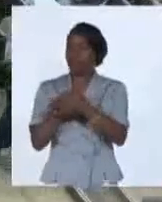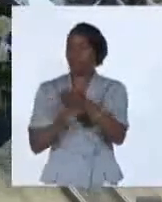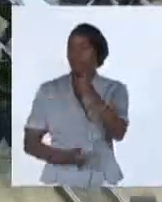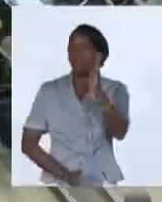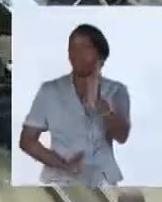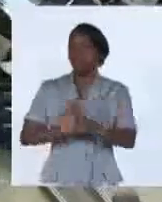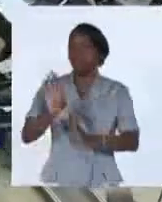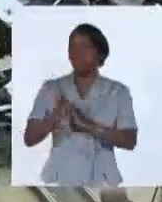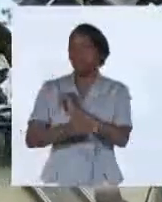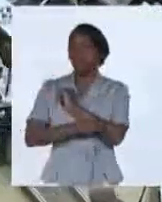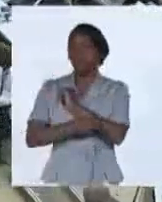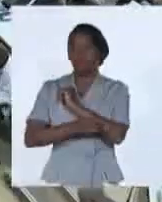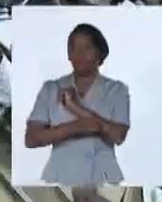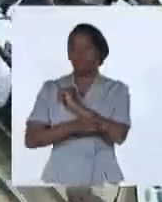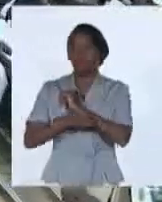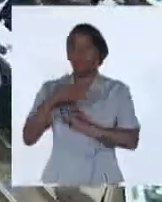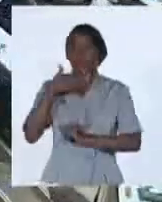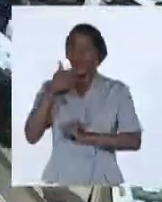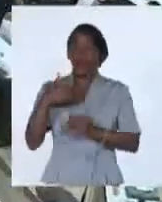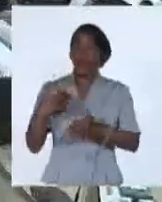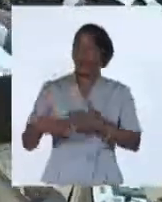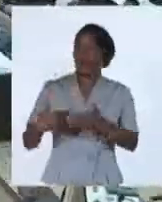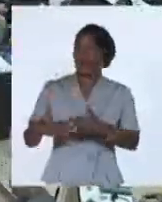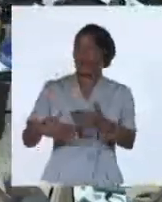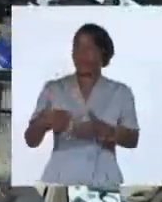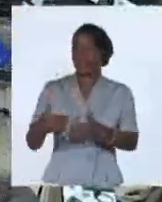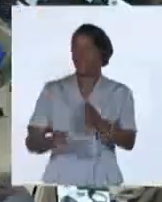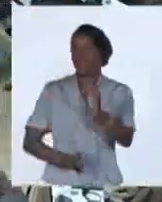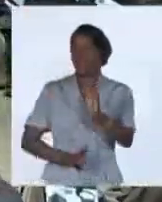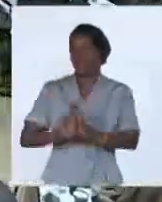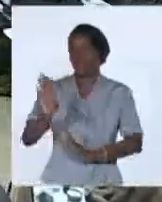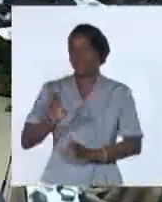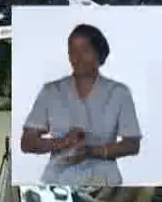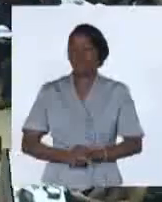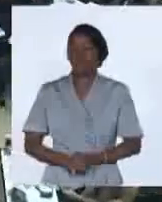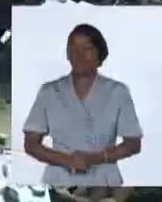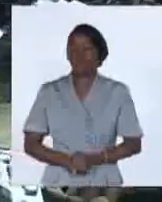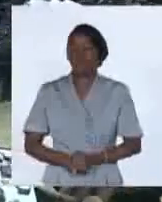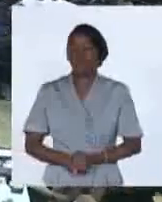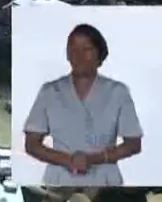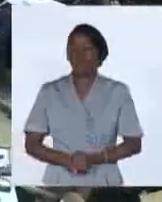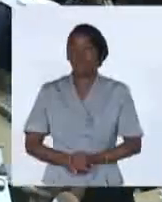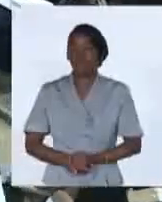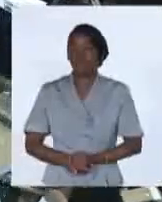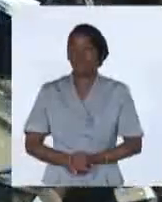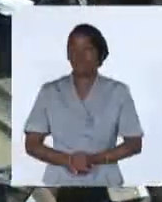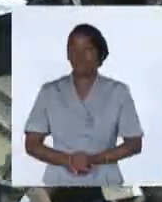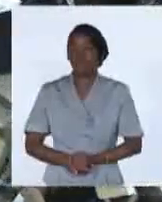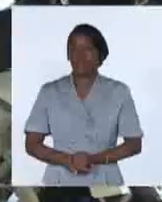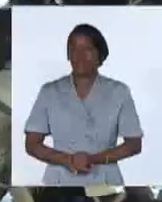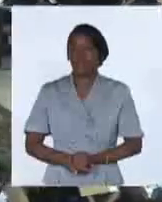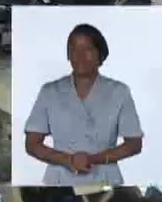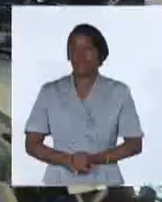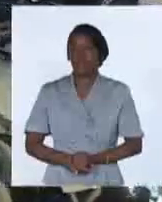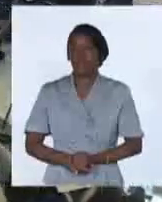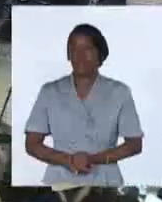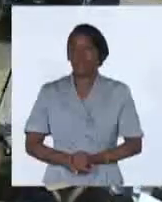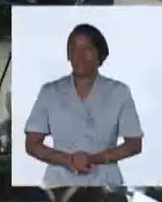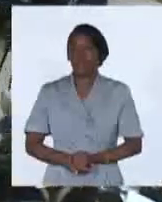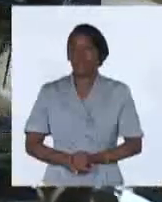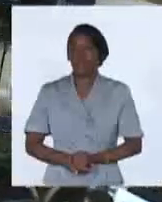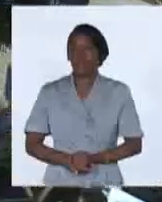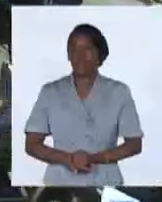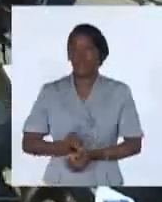fortalecer este proceso y la financiación para el cambio climático. Y el desarrollo para eso no es suficiente. En la próxima